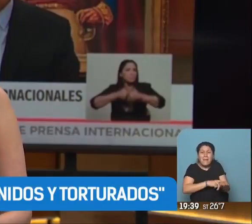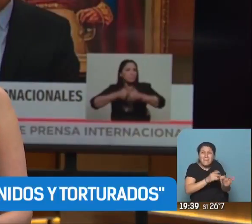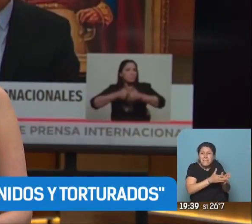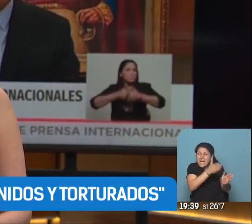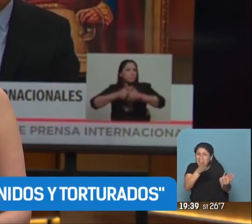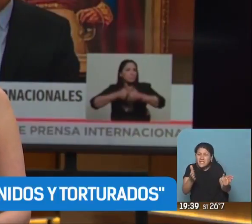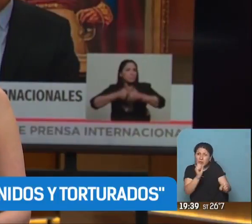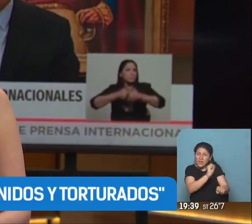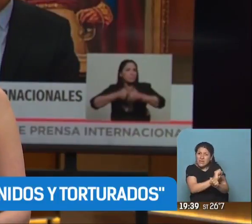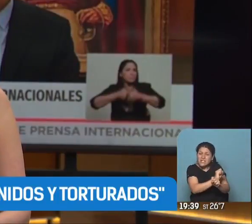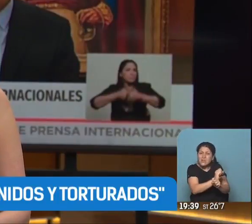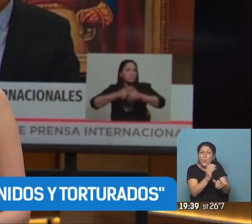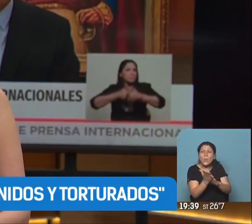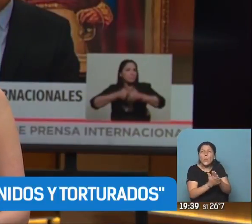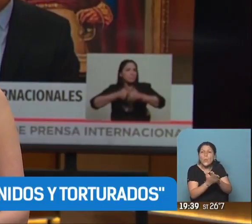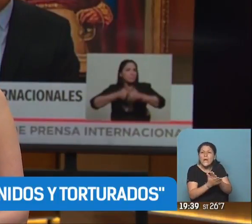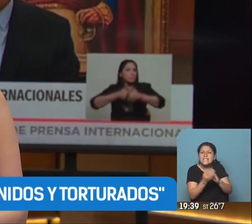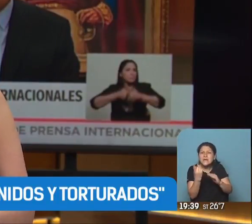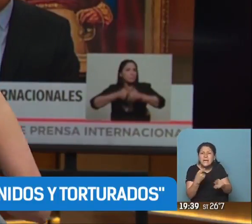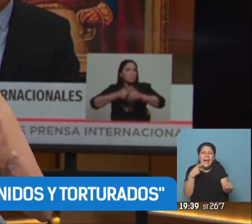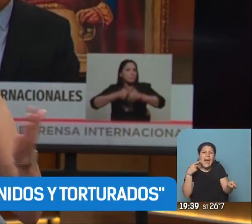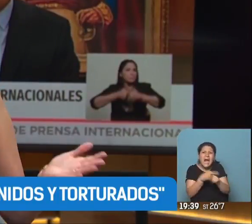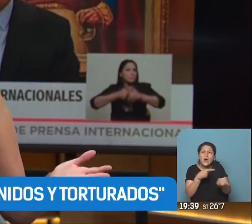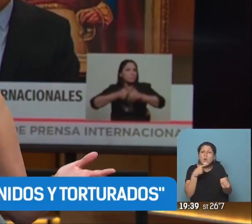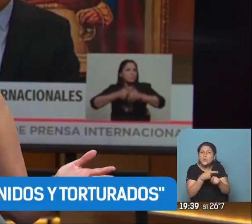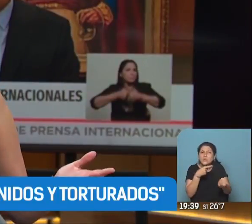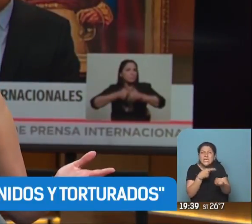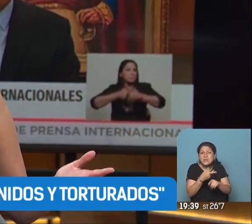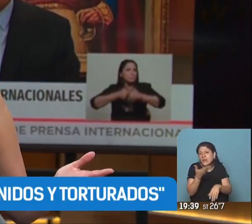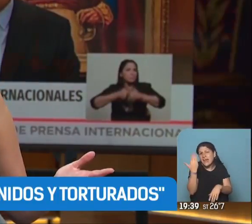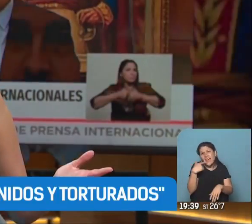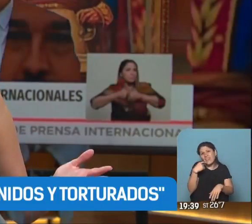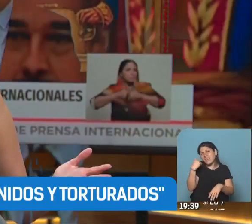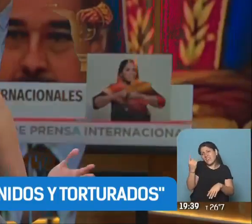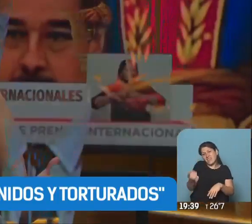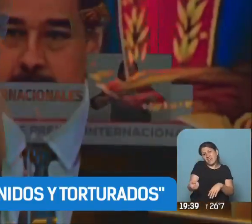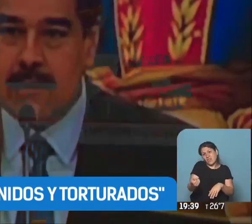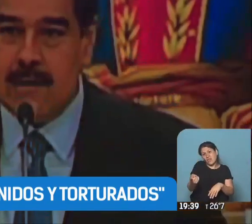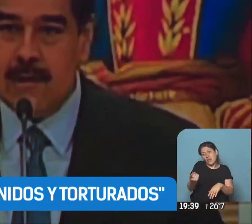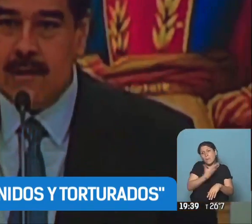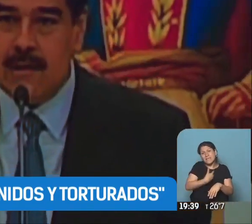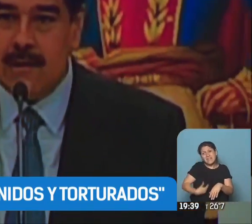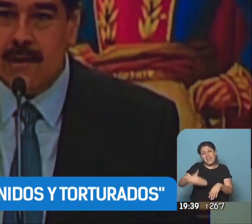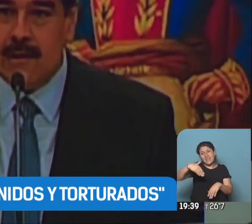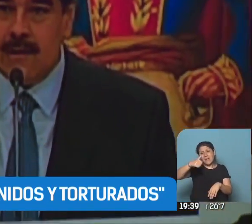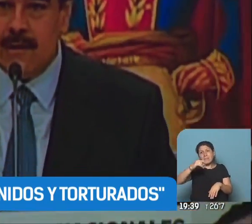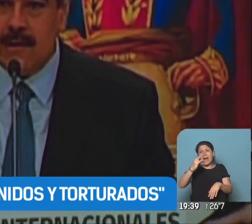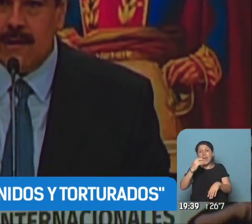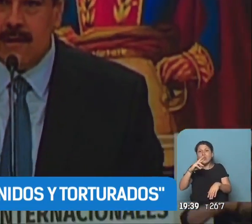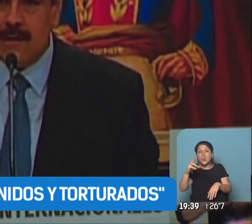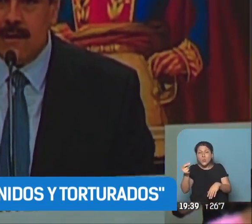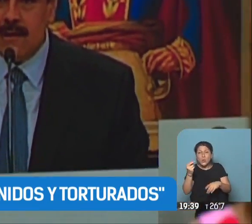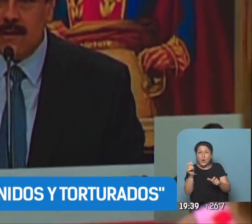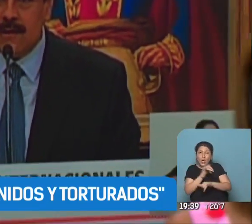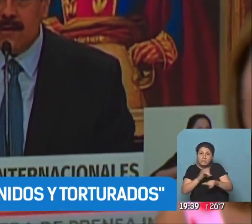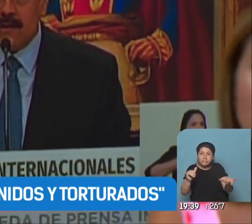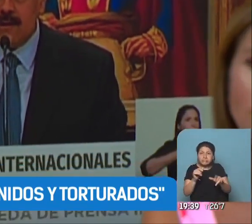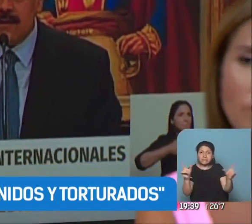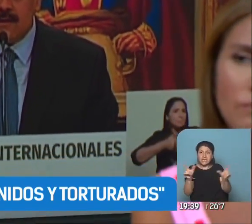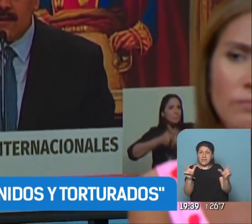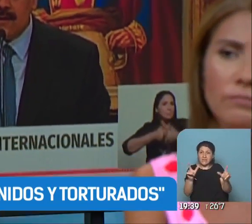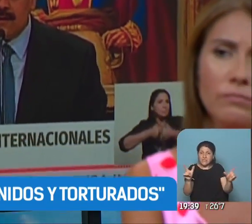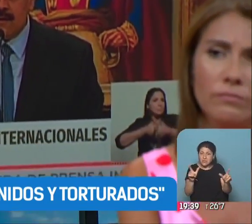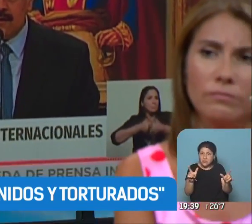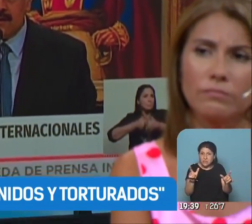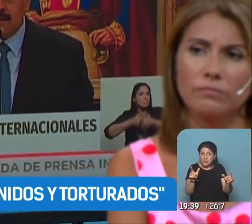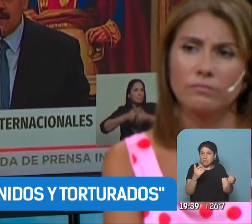todo sobre la base de acusaciones como las que dijo Maduro en televisión, que en el expediente y en las audiencias no tienen